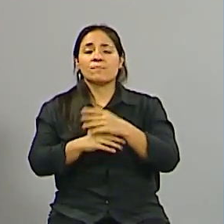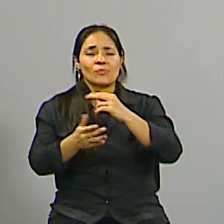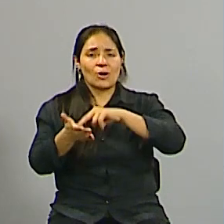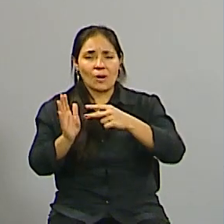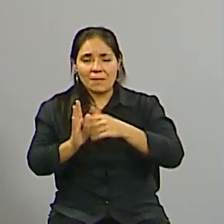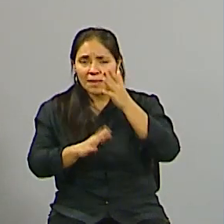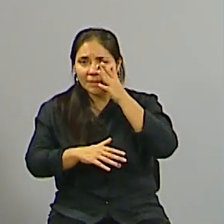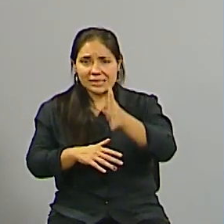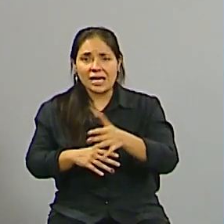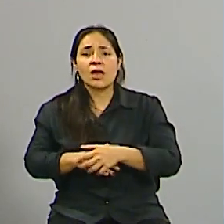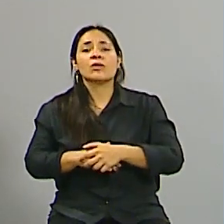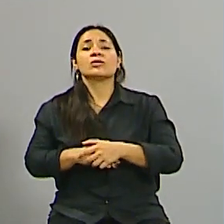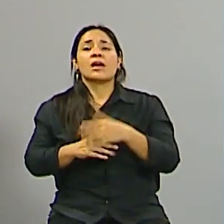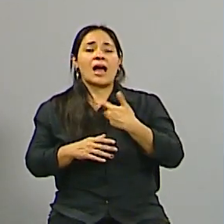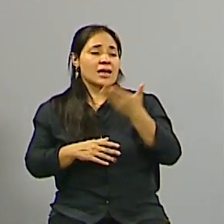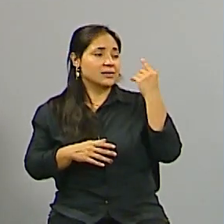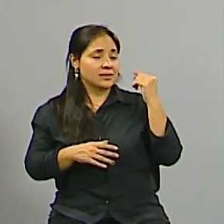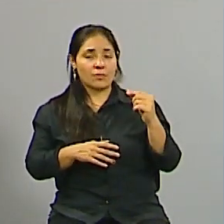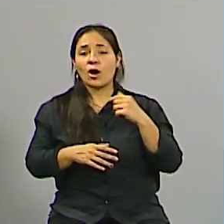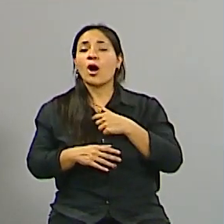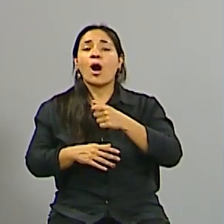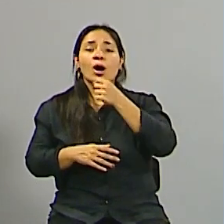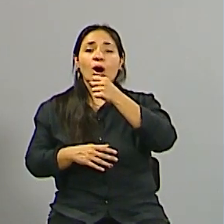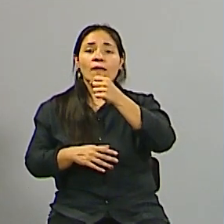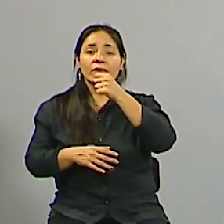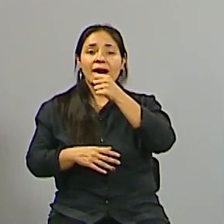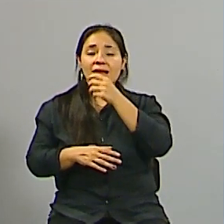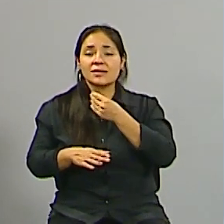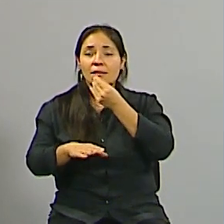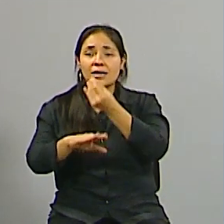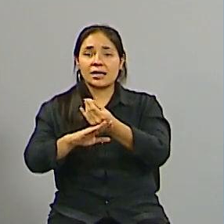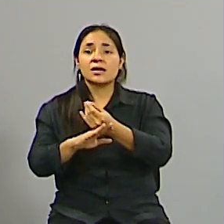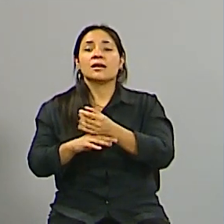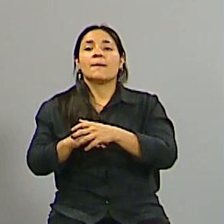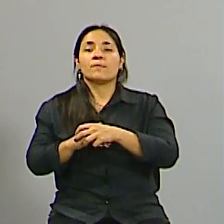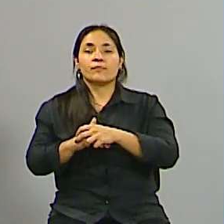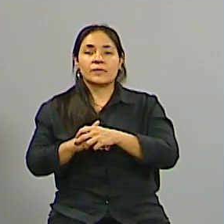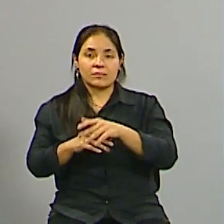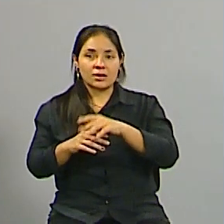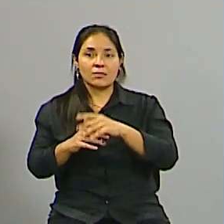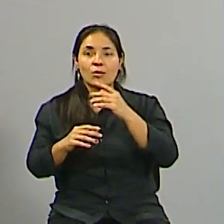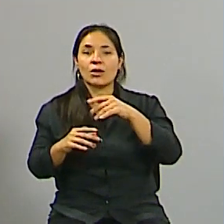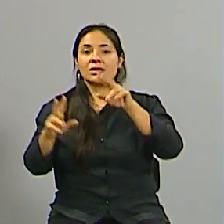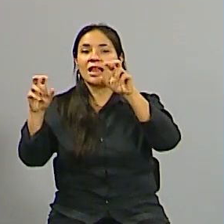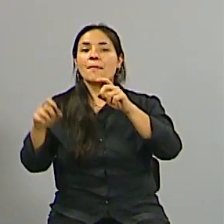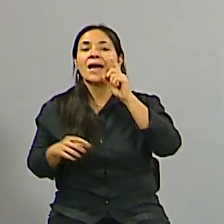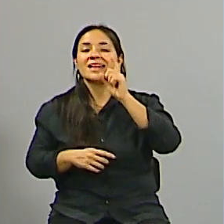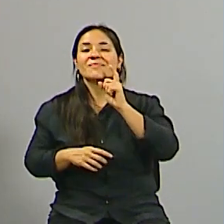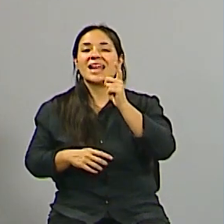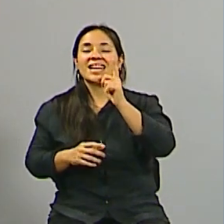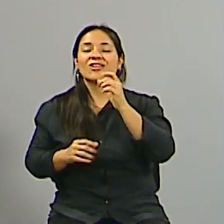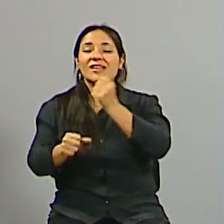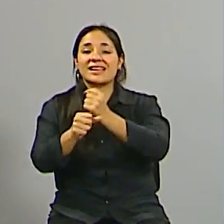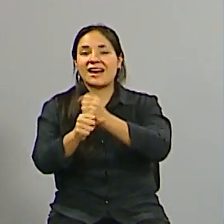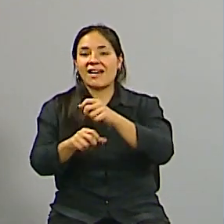problemas. Hace muy poco estuve en una conferencia de la Superintendencia de Riesgos de Trabajo sobre este problema. Es decir, si vos